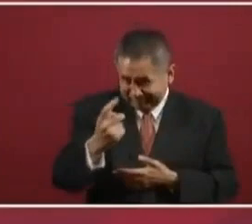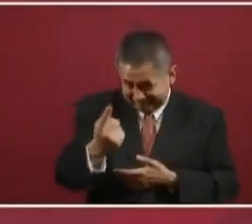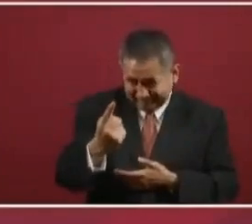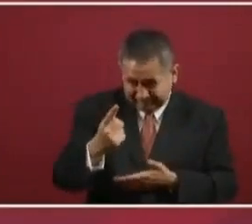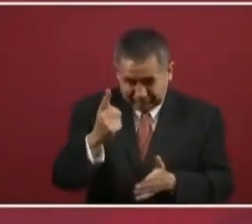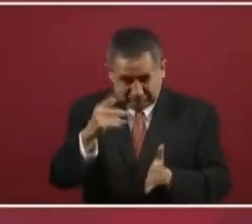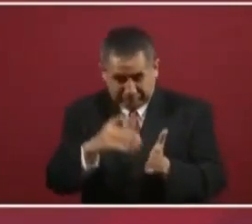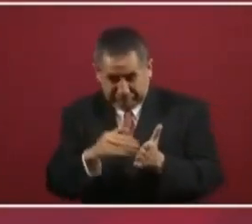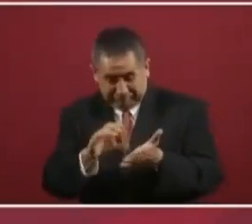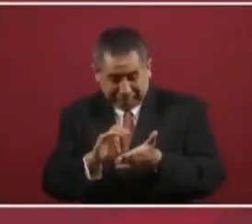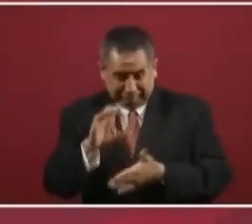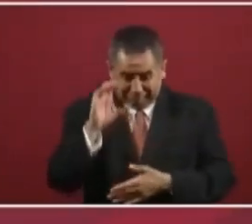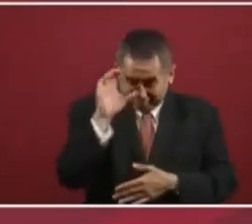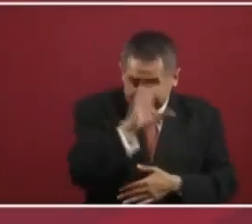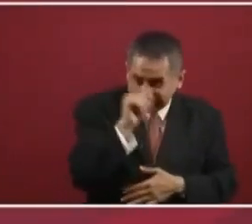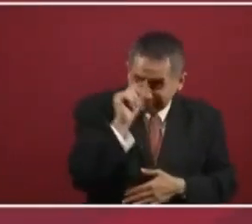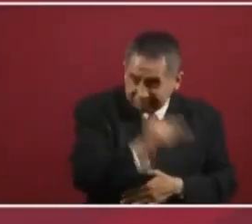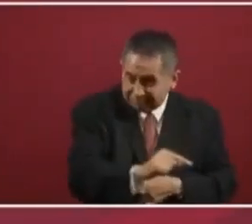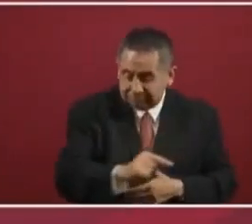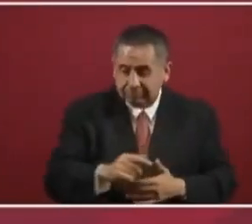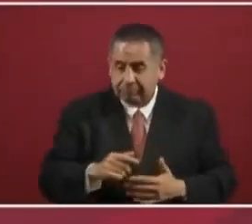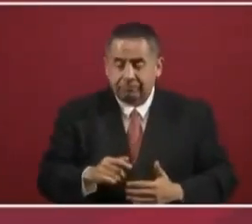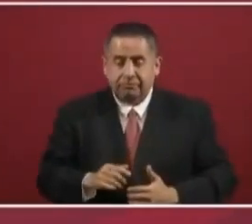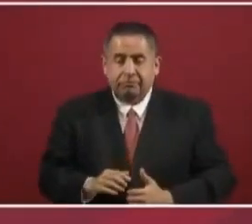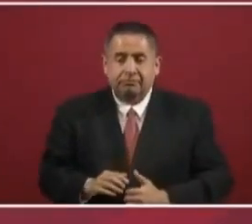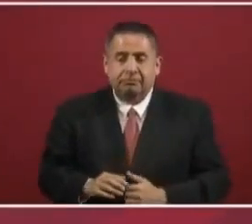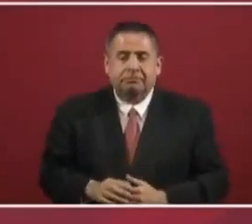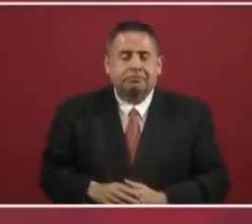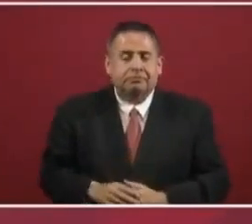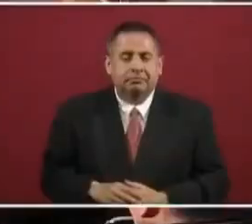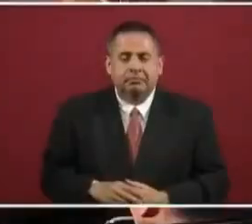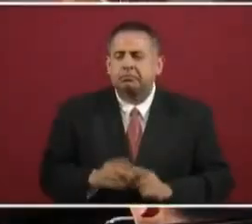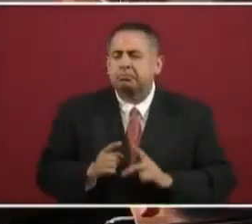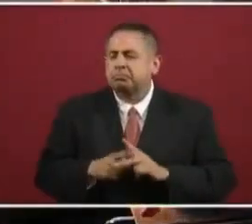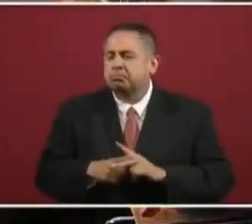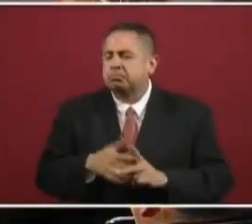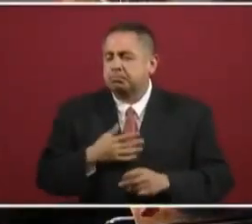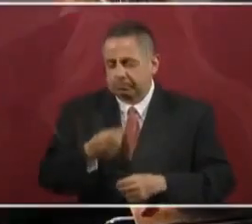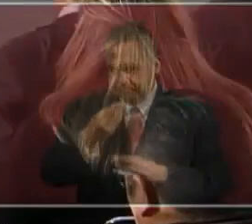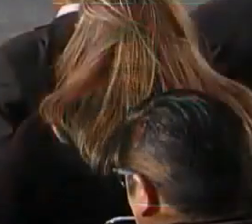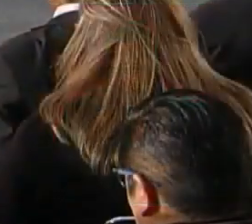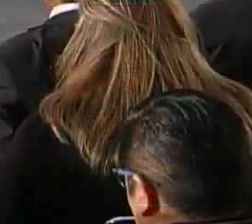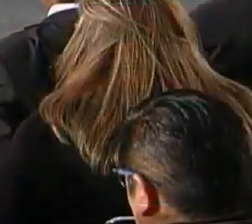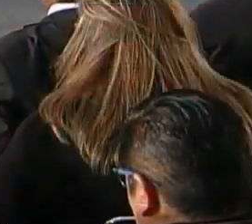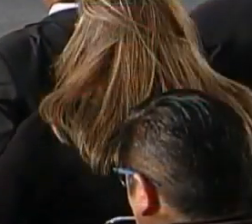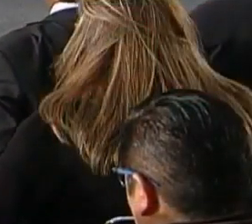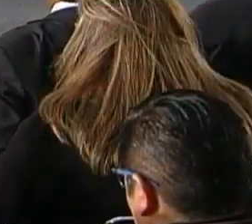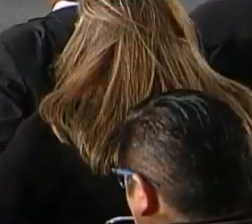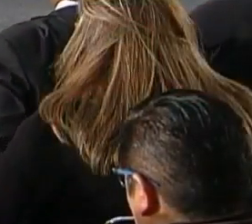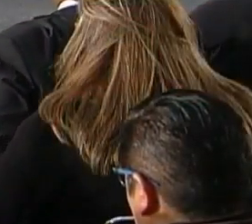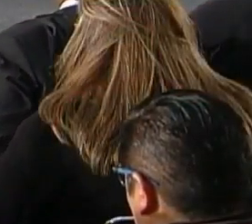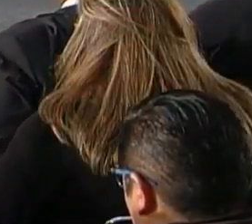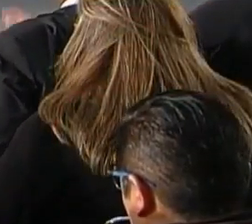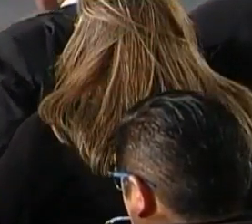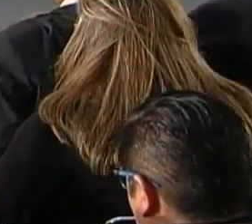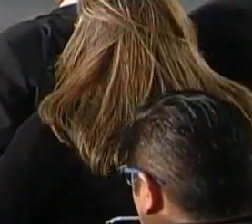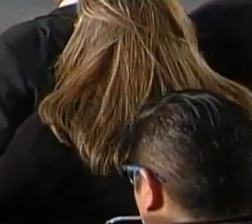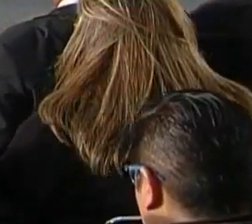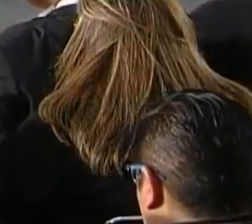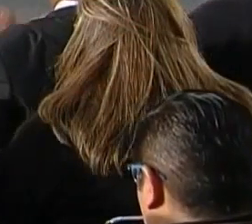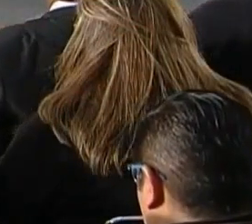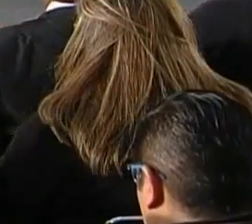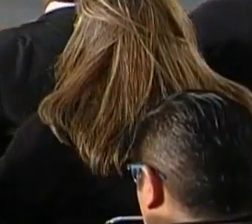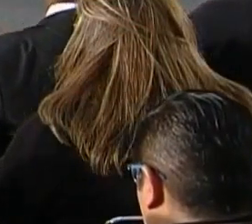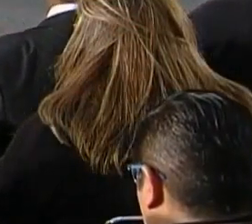están escuchando hagan la cuenta y se los dejo de tarea